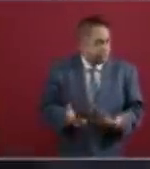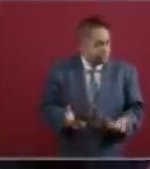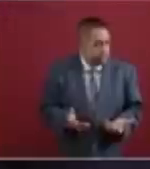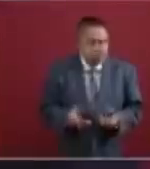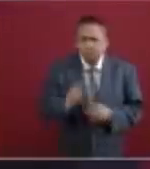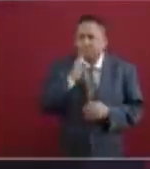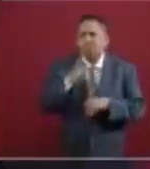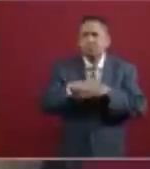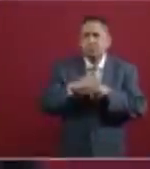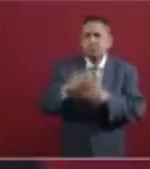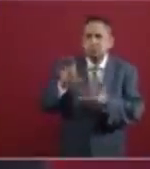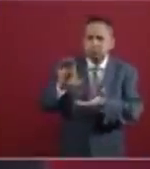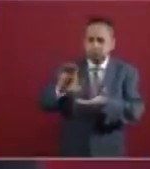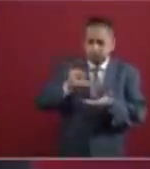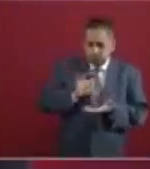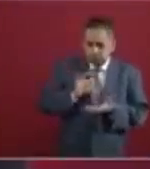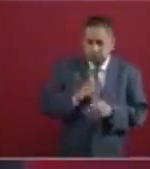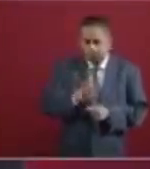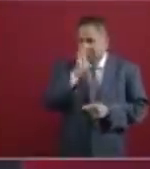entregue lo que nos corresponde